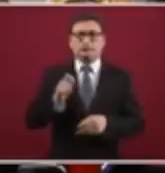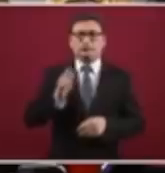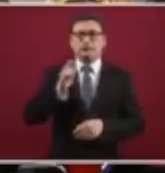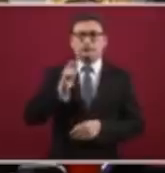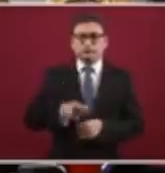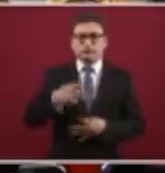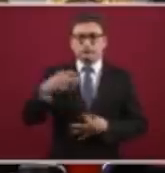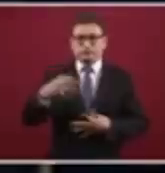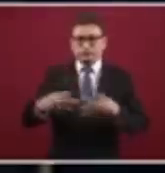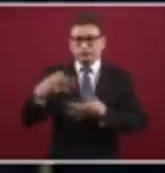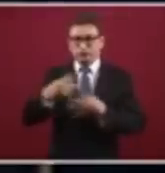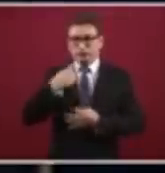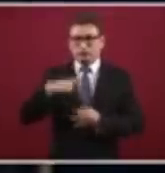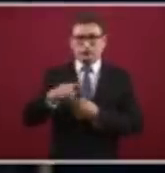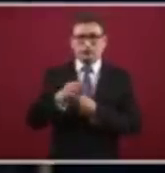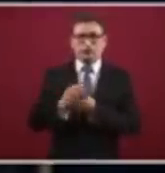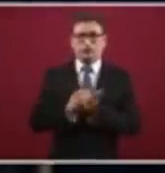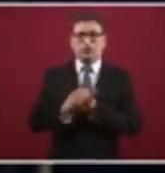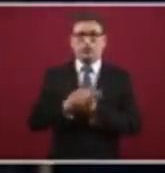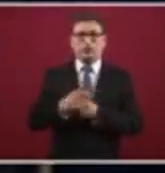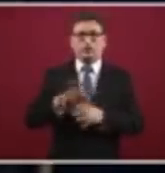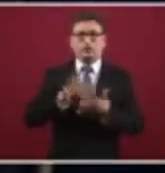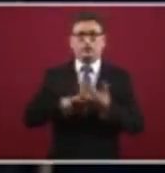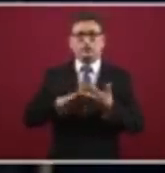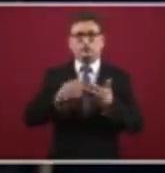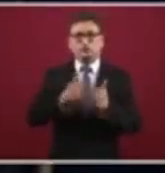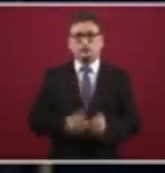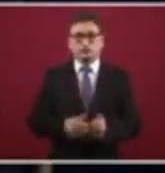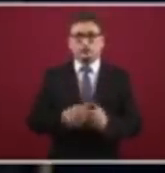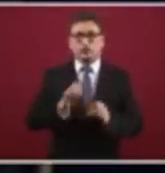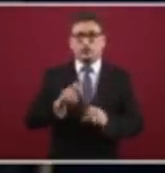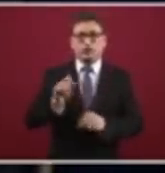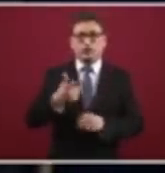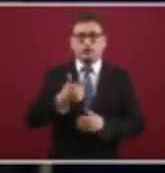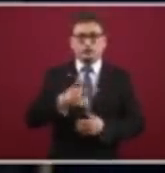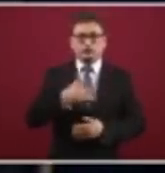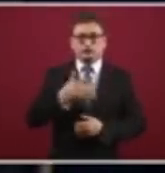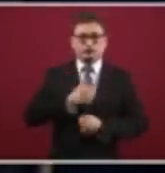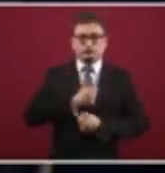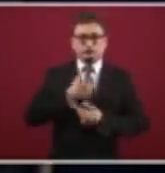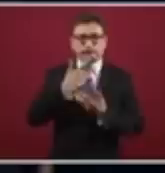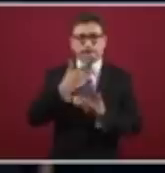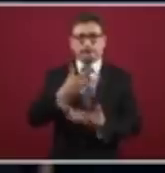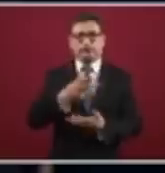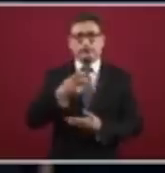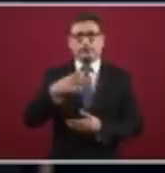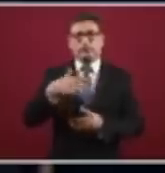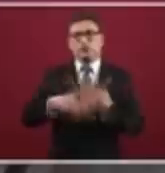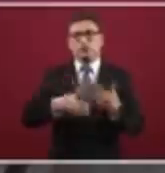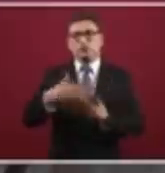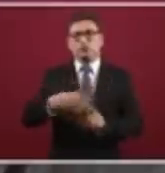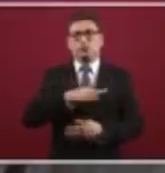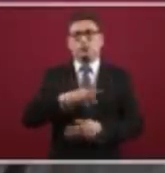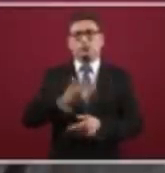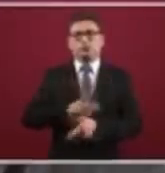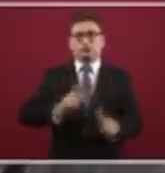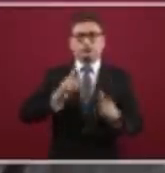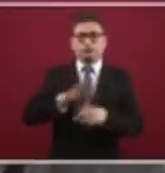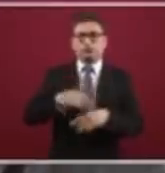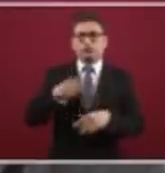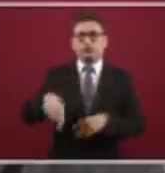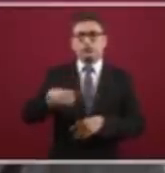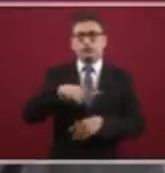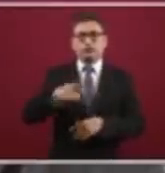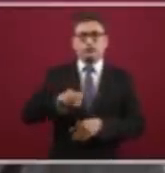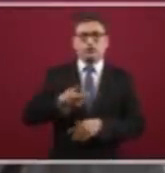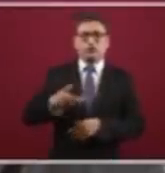permanezcan encarcelados o que puedan rendir alguna declaración toda vez que podrían salir dado que están acusando